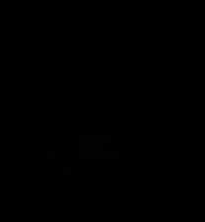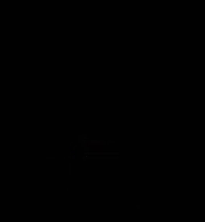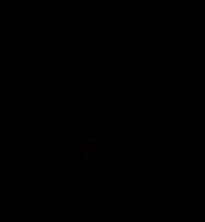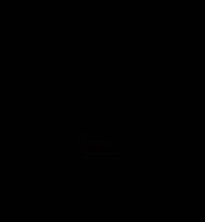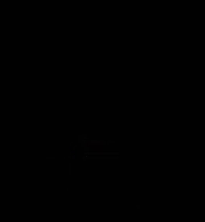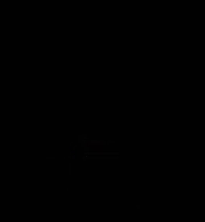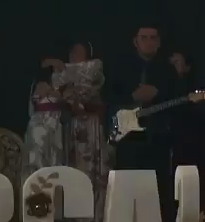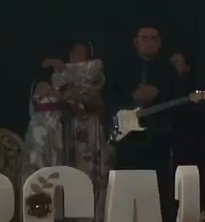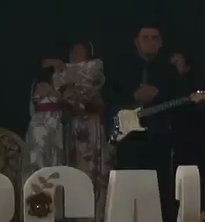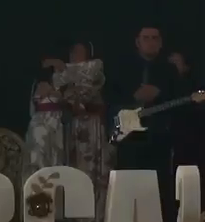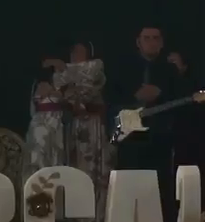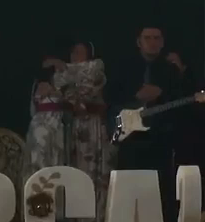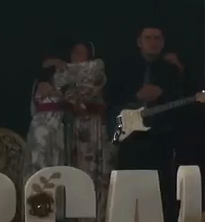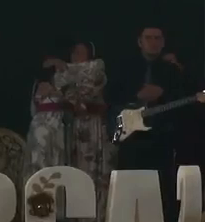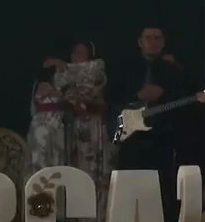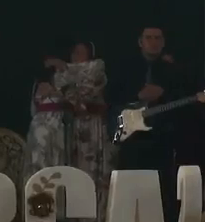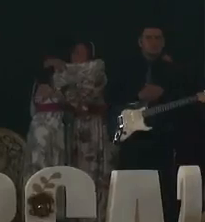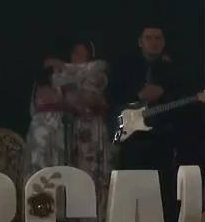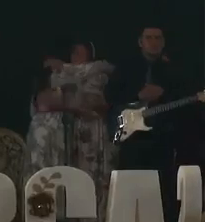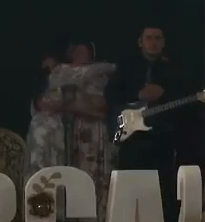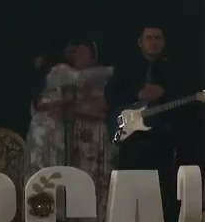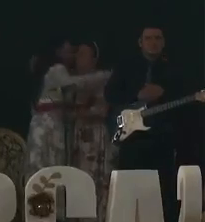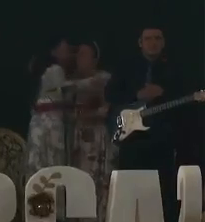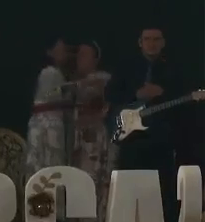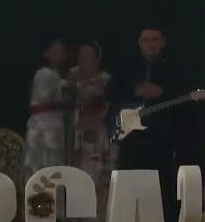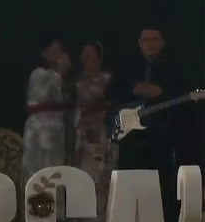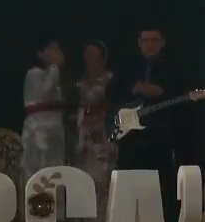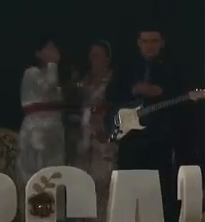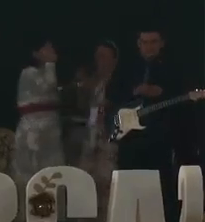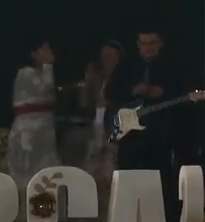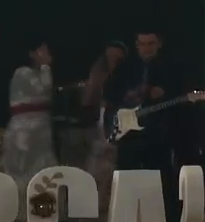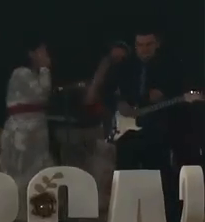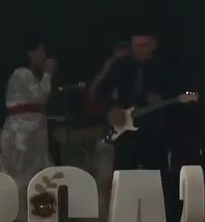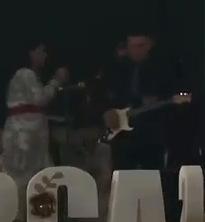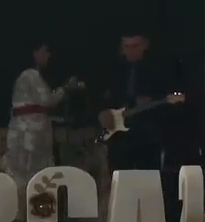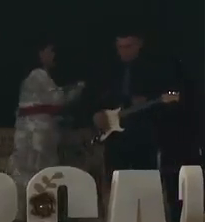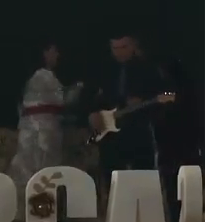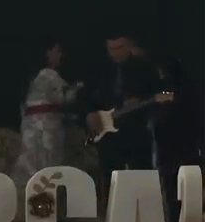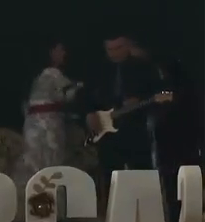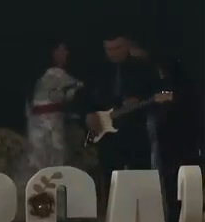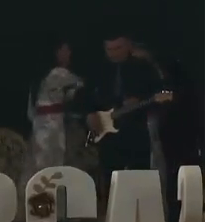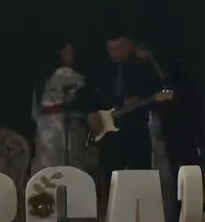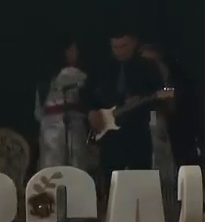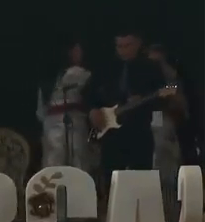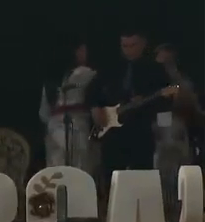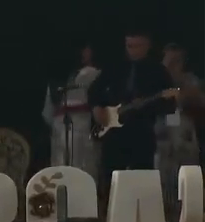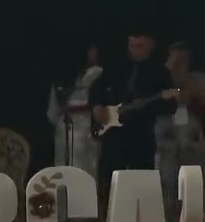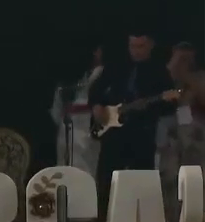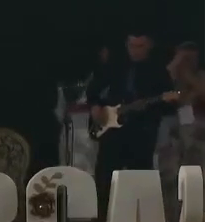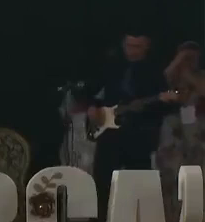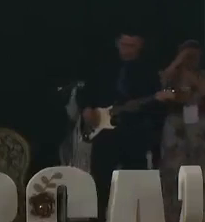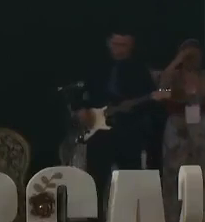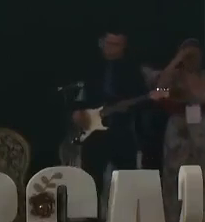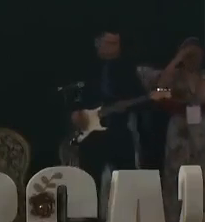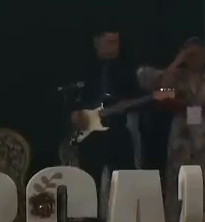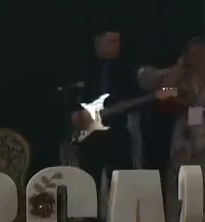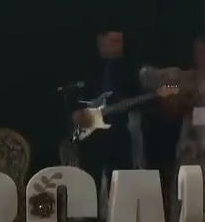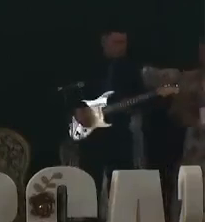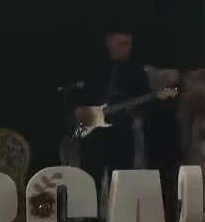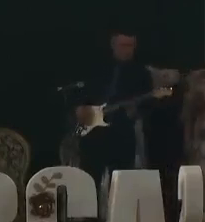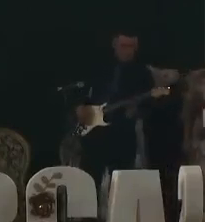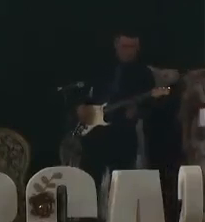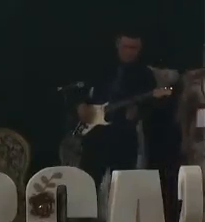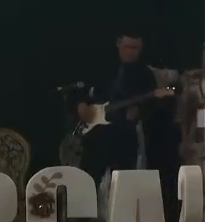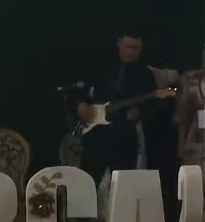Vamos entonces, hermanos, a disponernos a escuchar la palabra del Señor. Vamos a esperar que